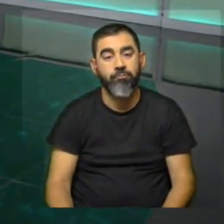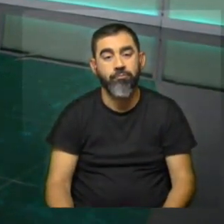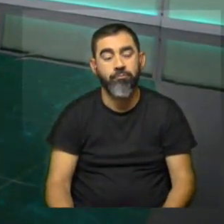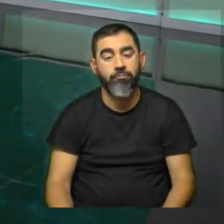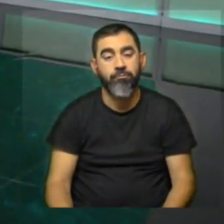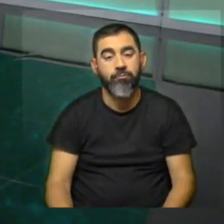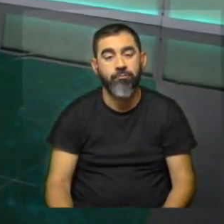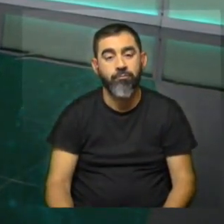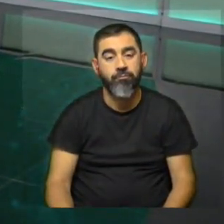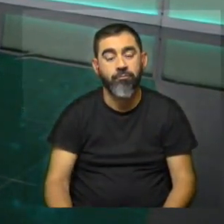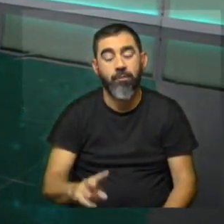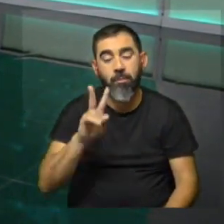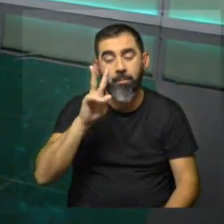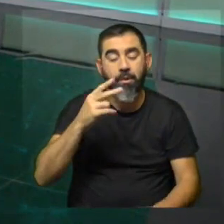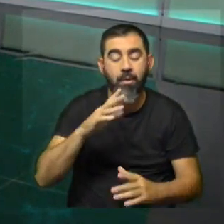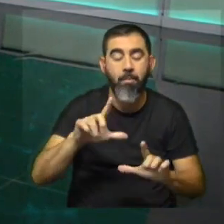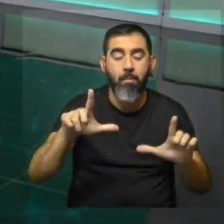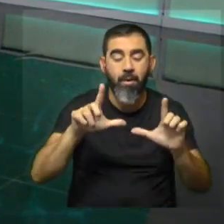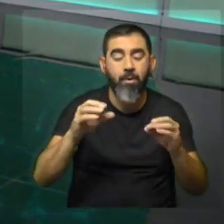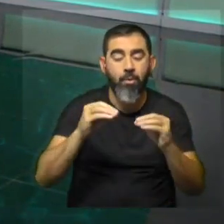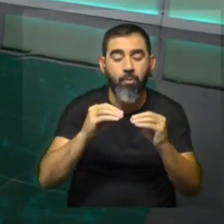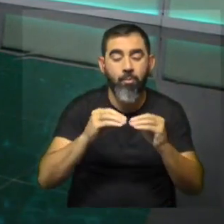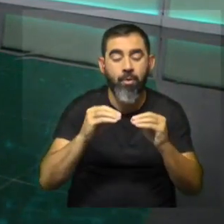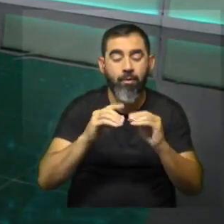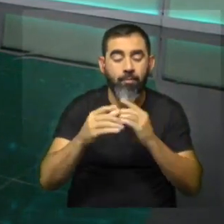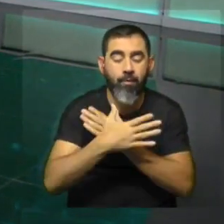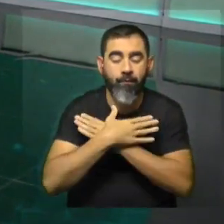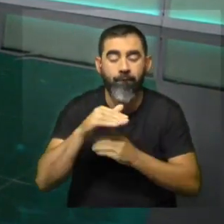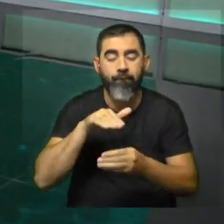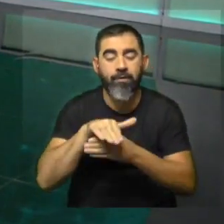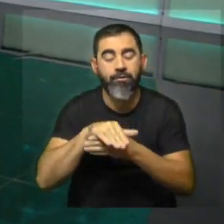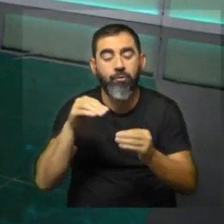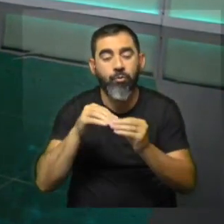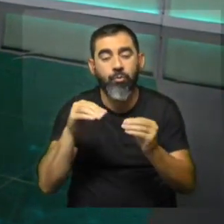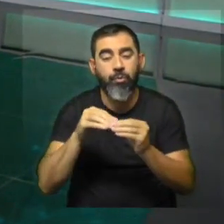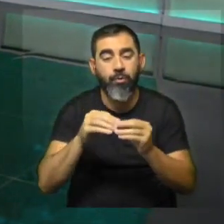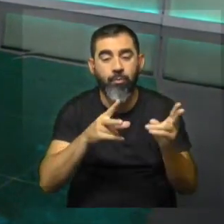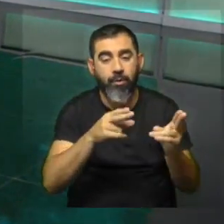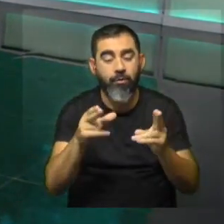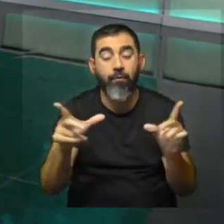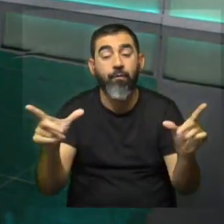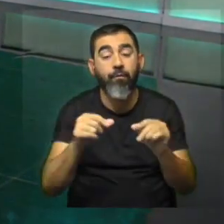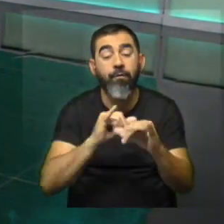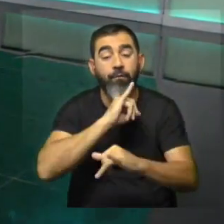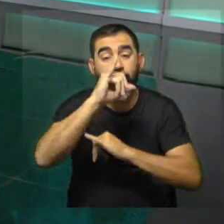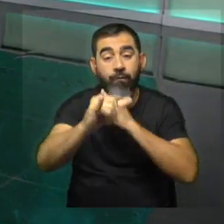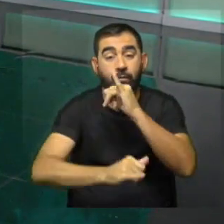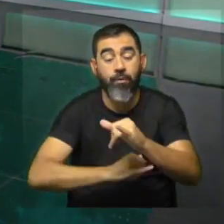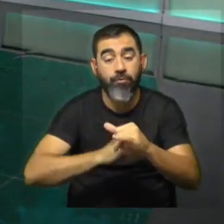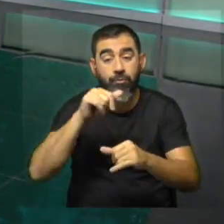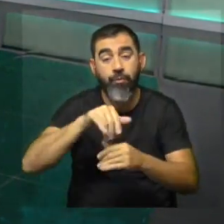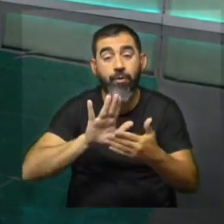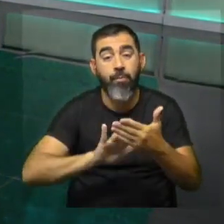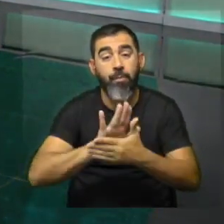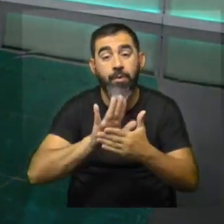Garay, que lo terminó. Bueno, un abrazo también a Aldo por ese trabajo. Claro que sí, claro que sí. Bueno, hasta acá llegamos, decía, con la primera edición de